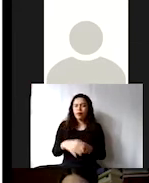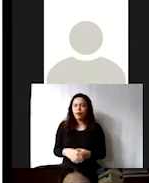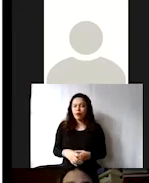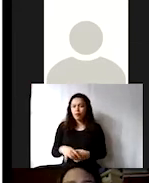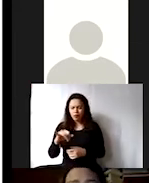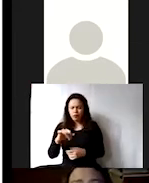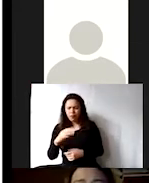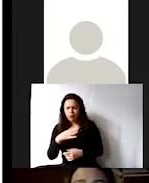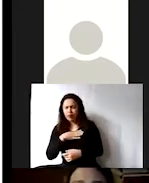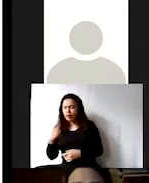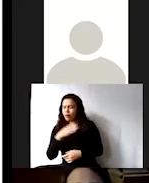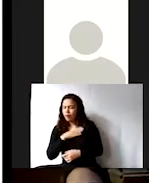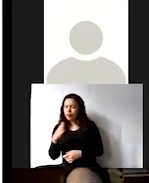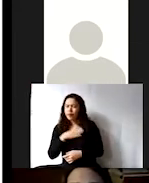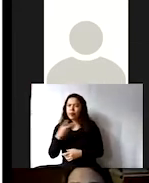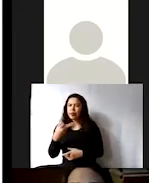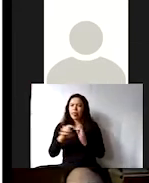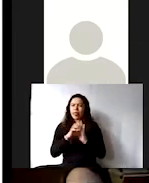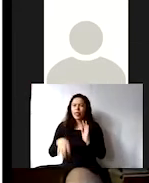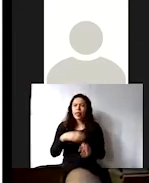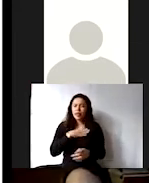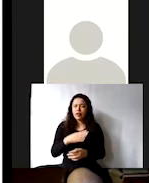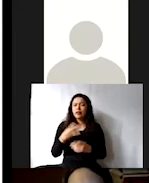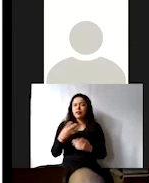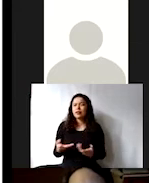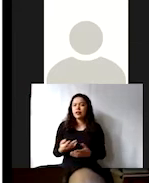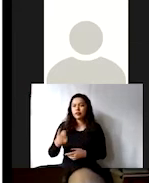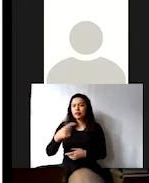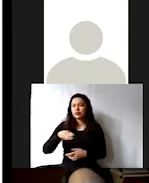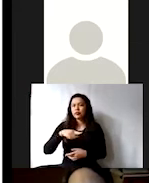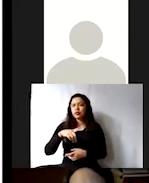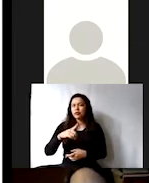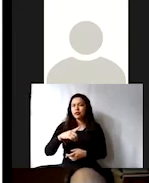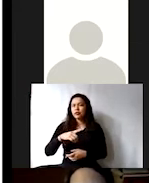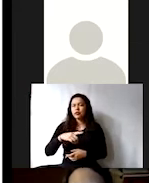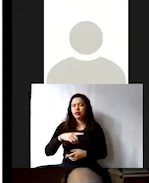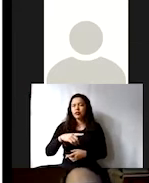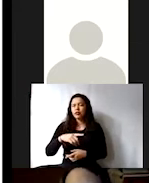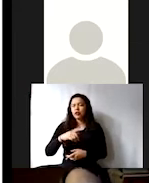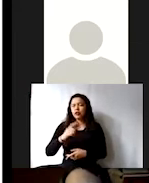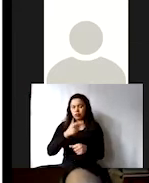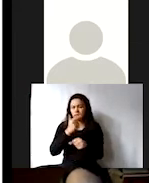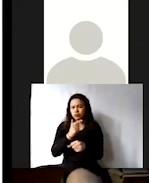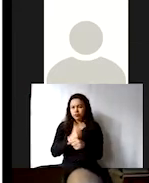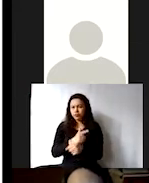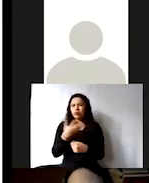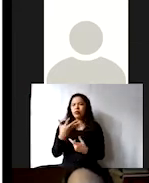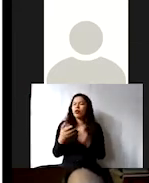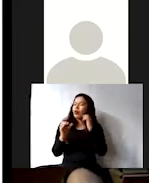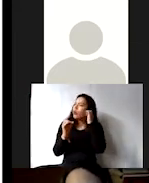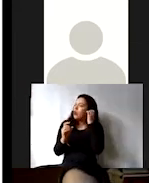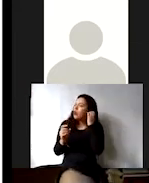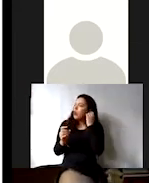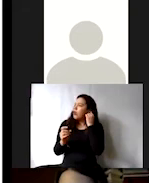sí, buenísimo, buenísimo ejemplo. Y si lograron un poquito identificar también, no solo es